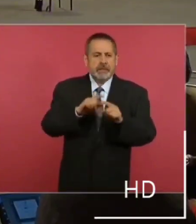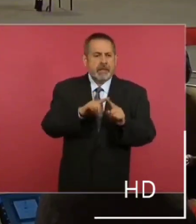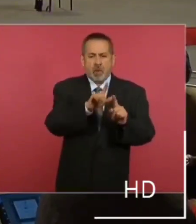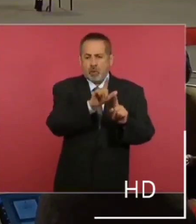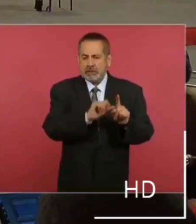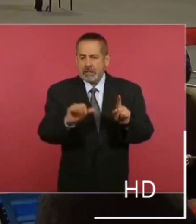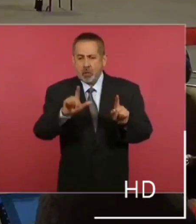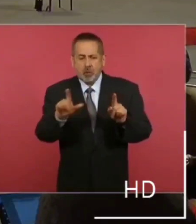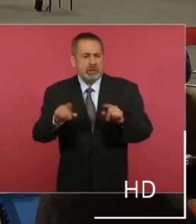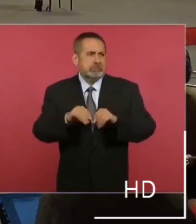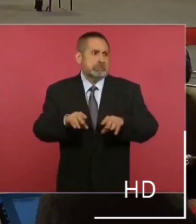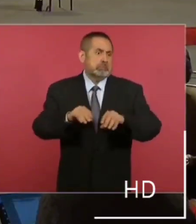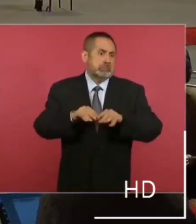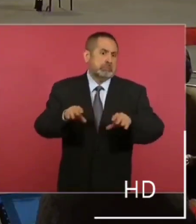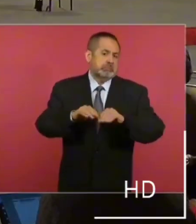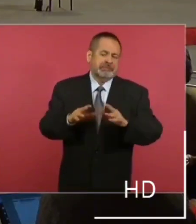lunes.